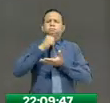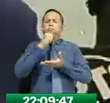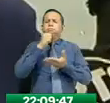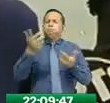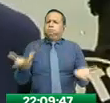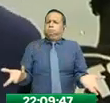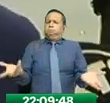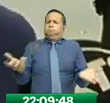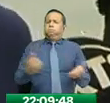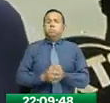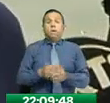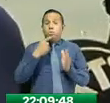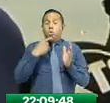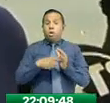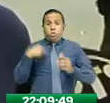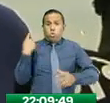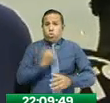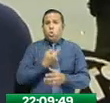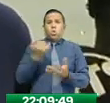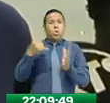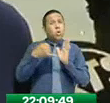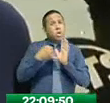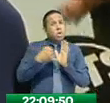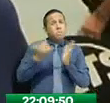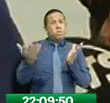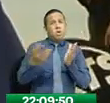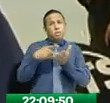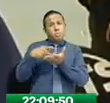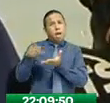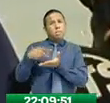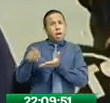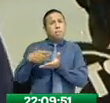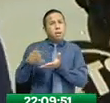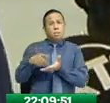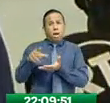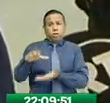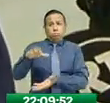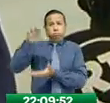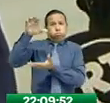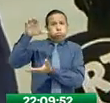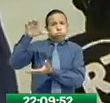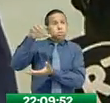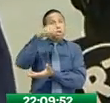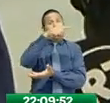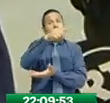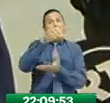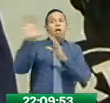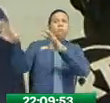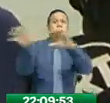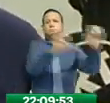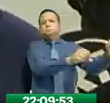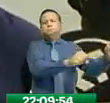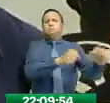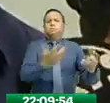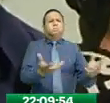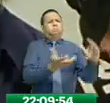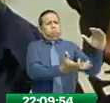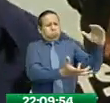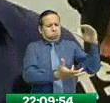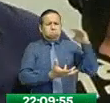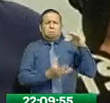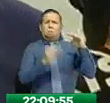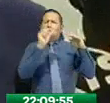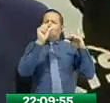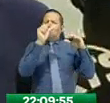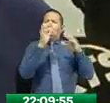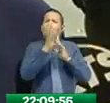las rentas nuestras tampoco nos las depositan. Desde marzo, que fue el último mes completo que pagaron, de ahí depositaron un poquito